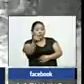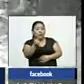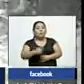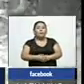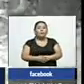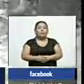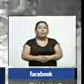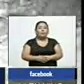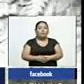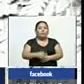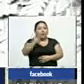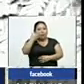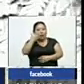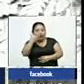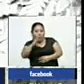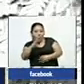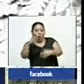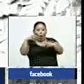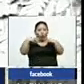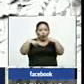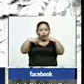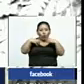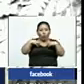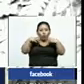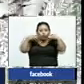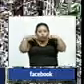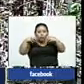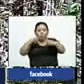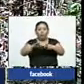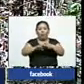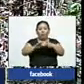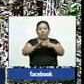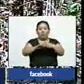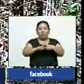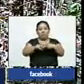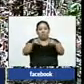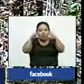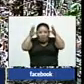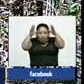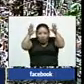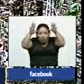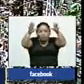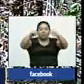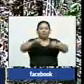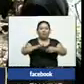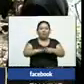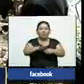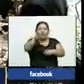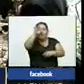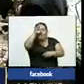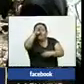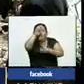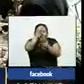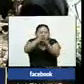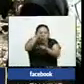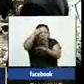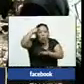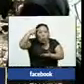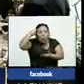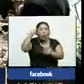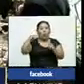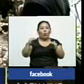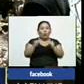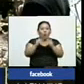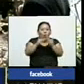el oso hormiguero, venados y cuches de monte. Y te